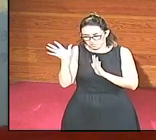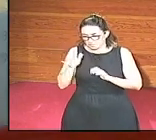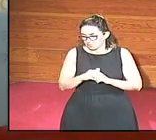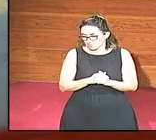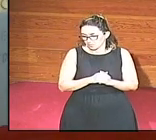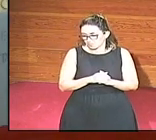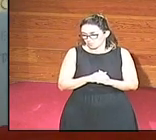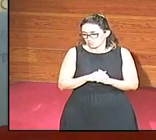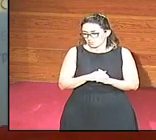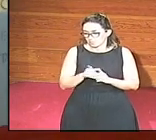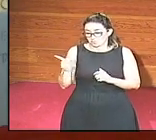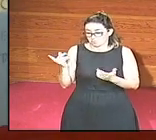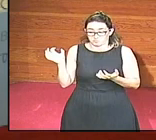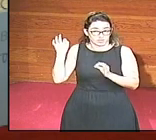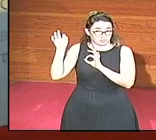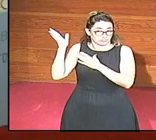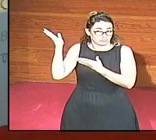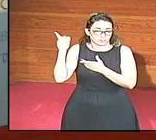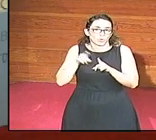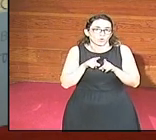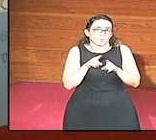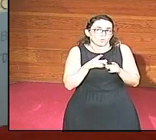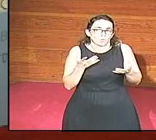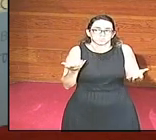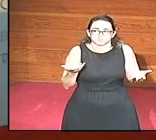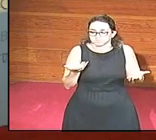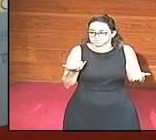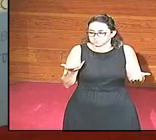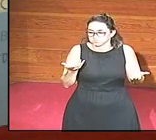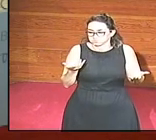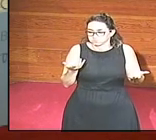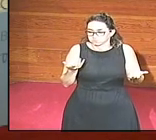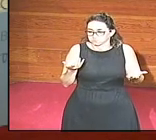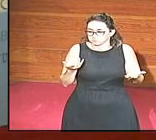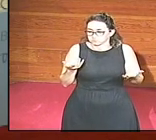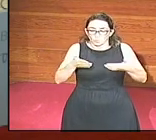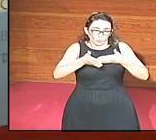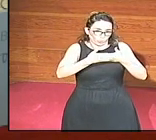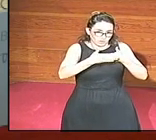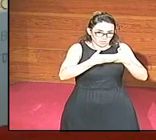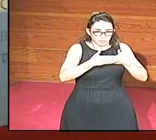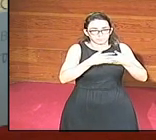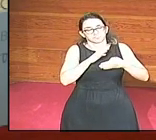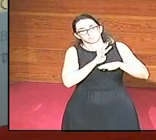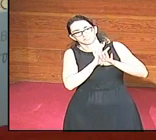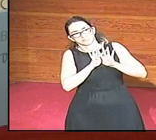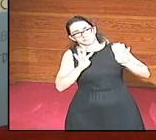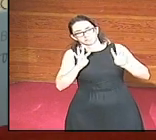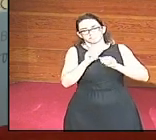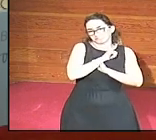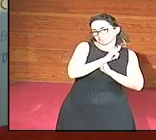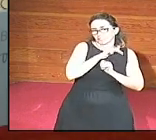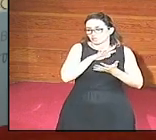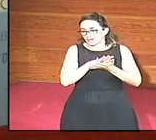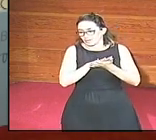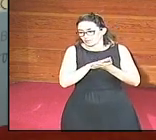Y esto es en Simferopol. Entonces lo que tienen son como, bueno, pues ellos se ponen a las puertas, están ahí tranquilamente y tal, y